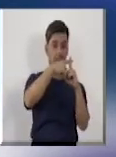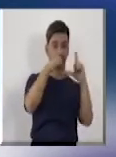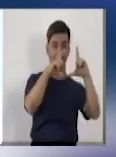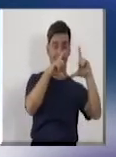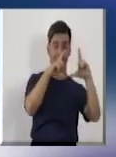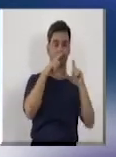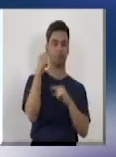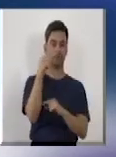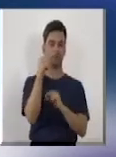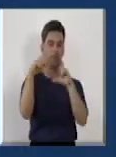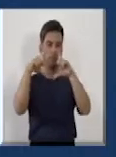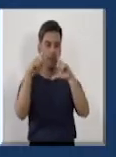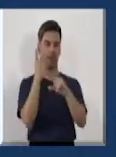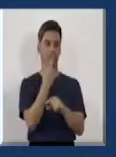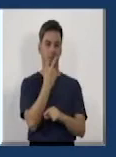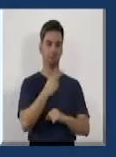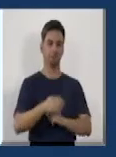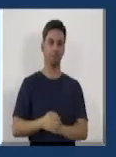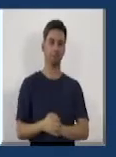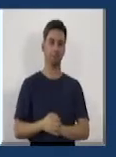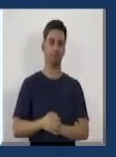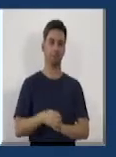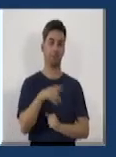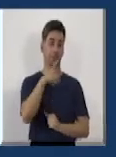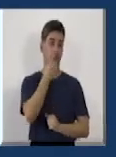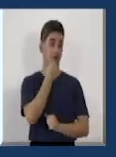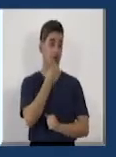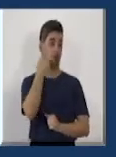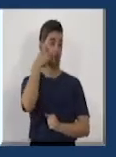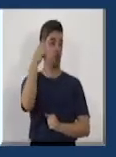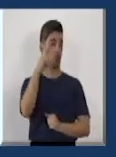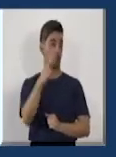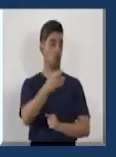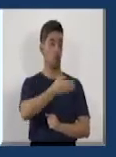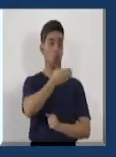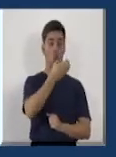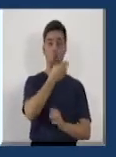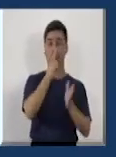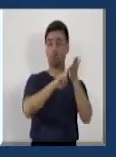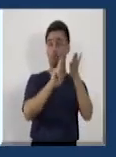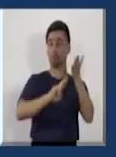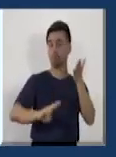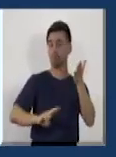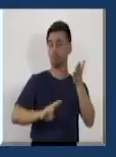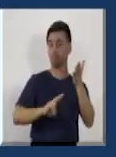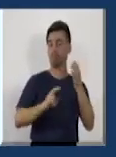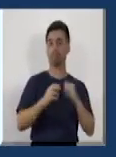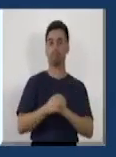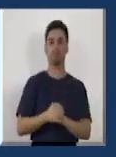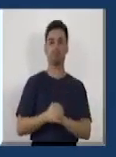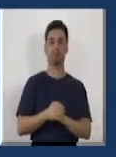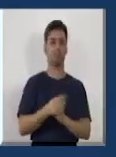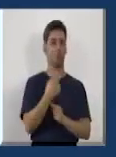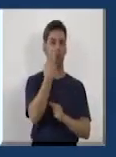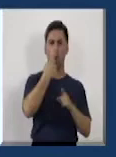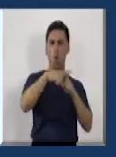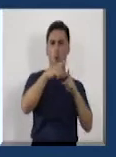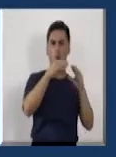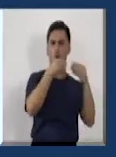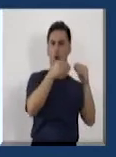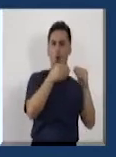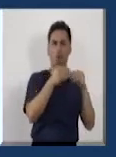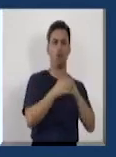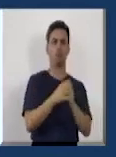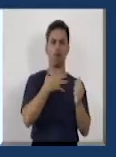menos. Por lo tanto, podemos recordar el concepto de electrización de los cuerpos. Un cuerpo está electrizado